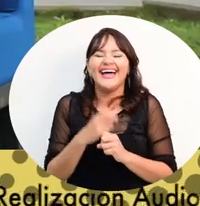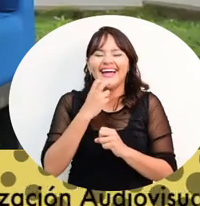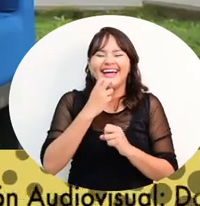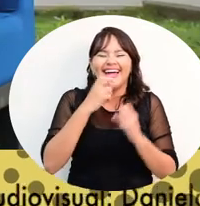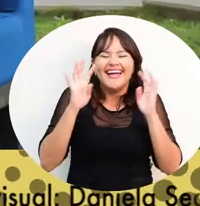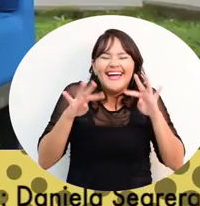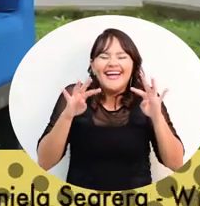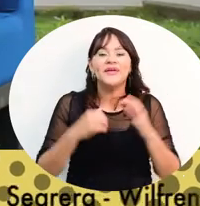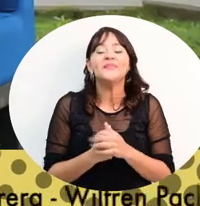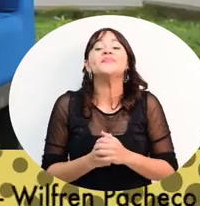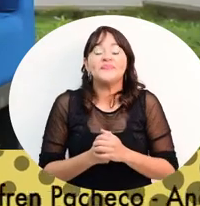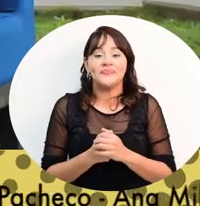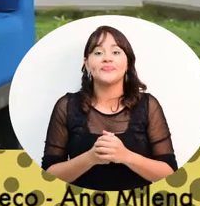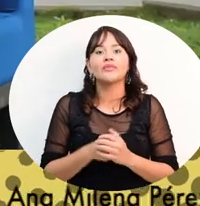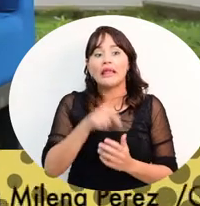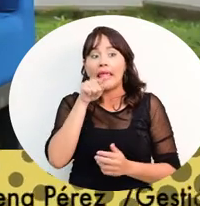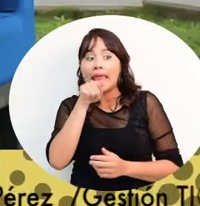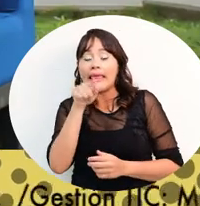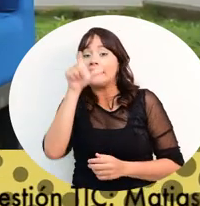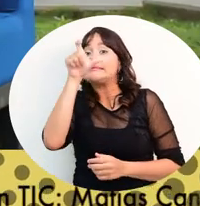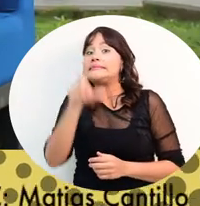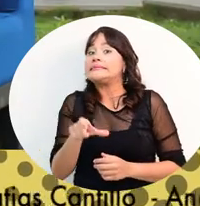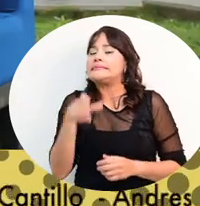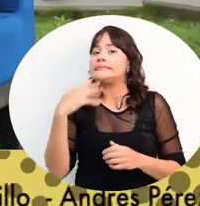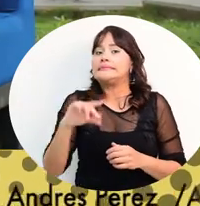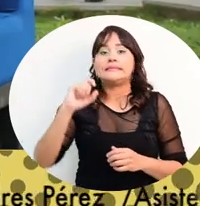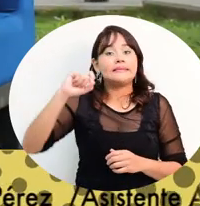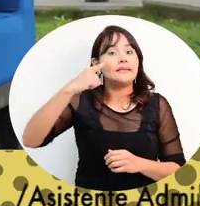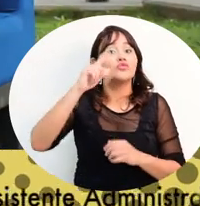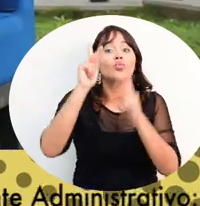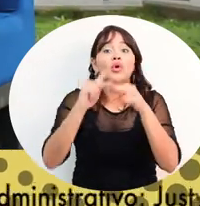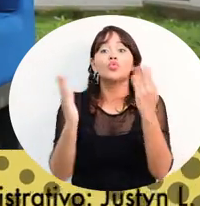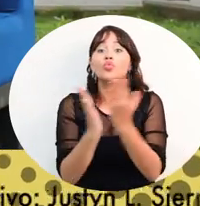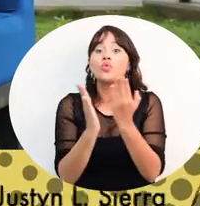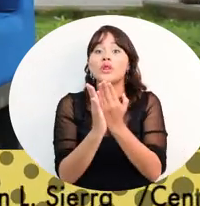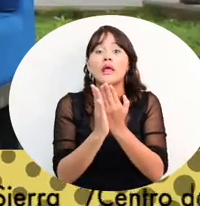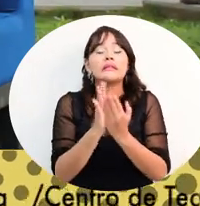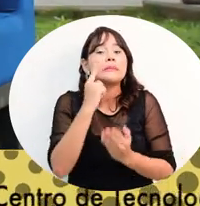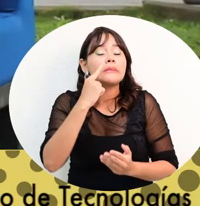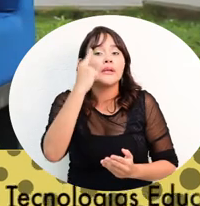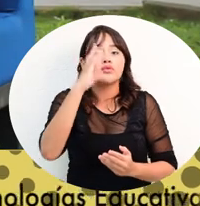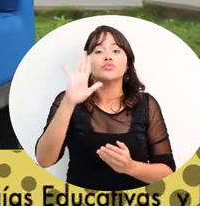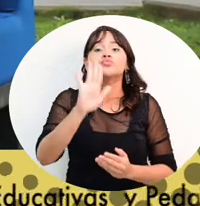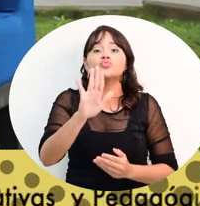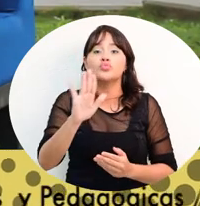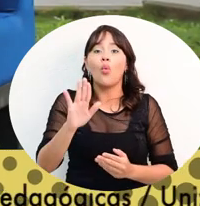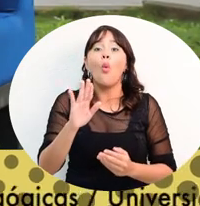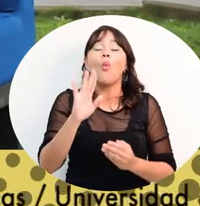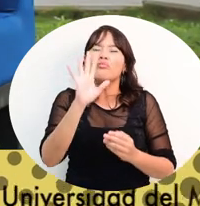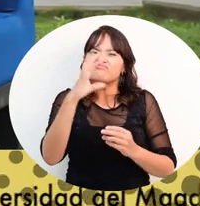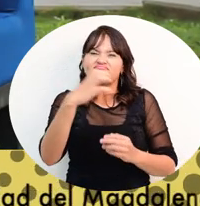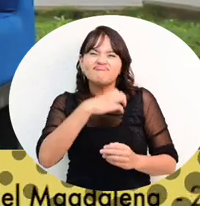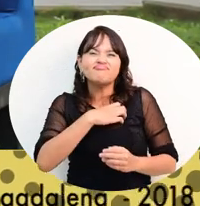fue el primer estudiante en lograr en prueba saber en su facultad. Muchas